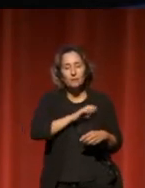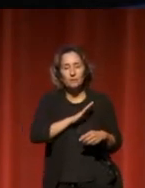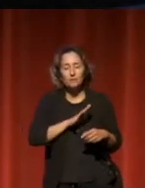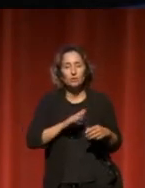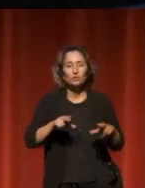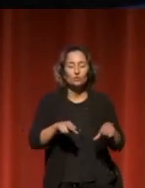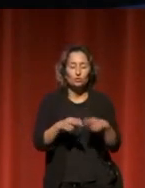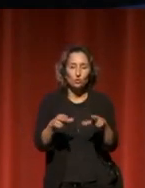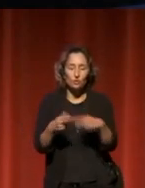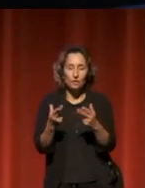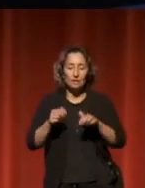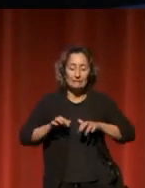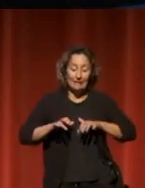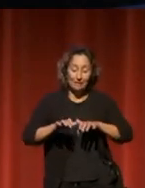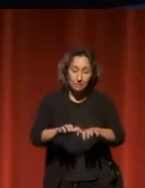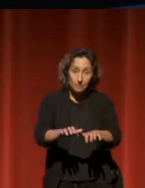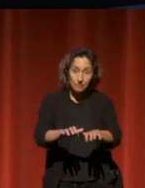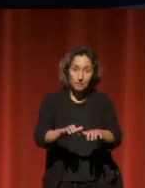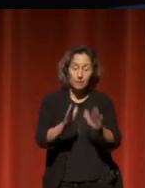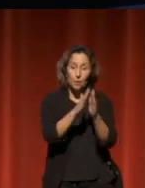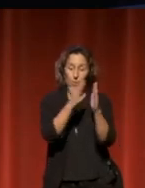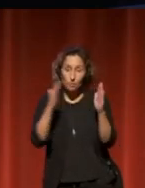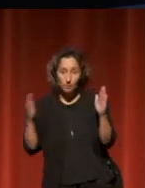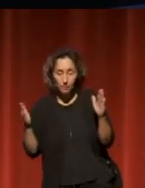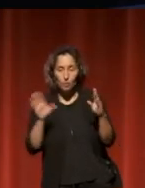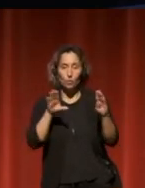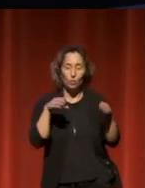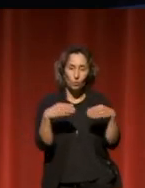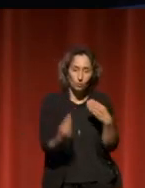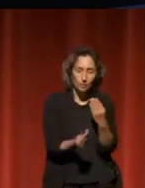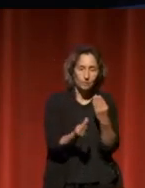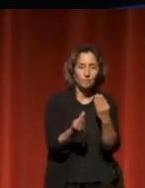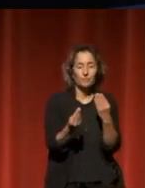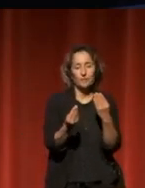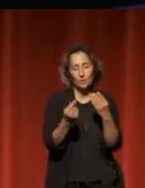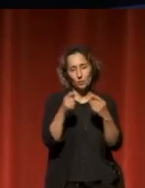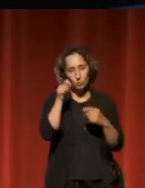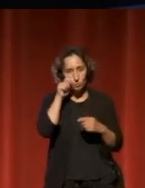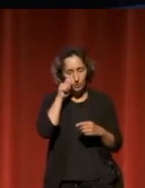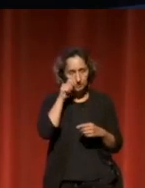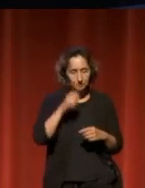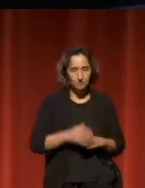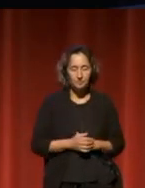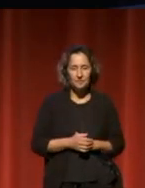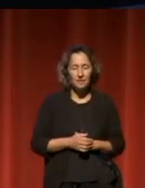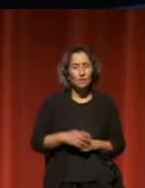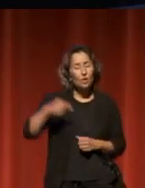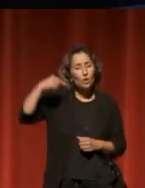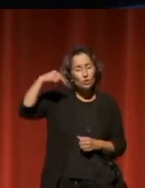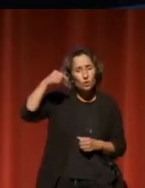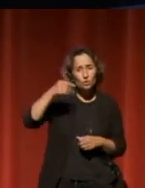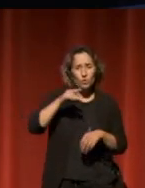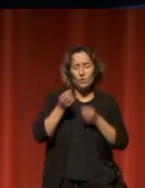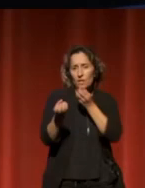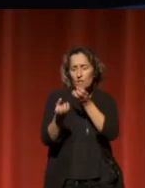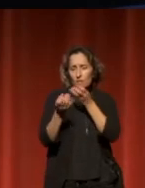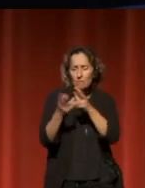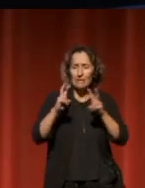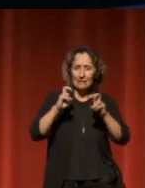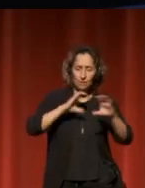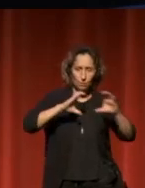Sociedades de Archivística, Biblioteconomía, Documentación y Museística. doctor en Información y